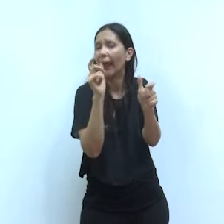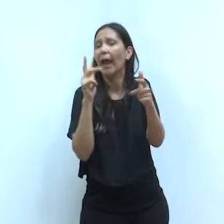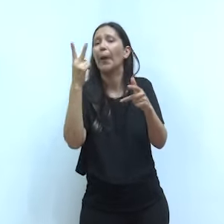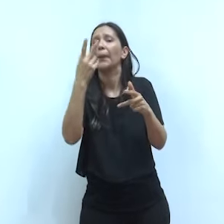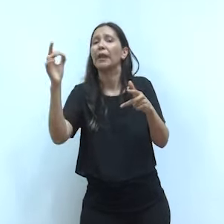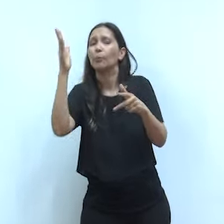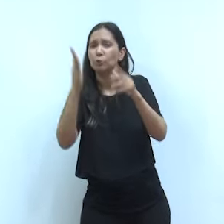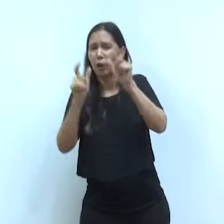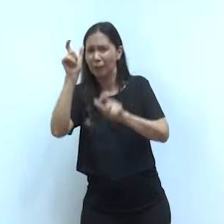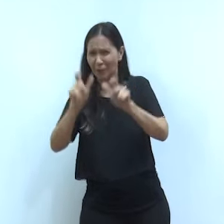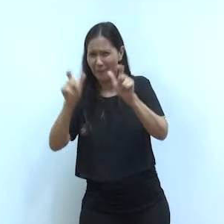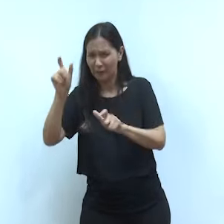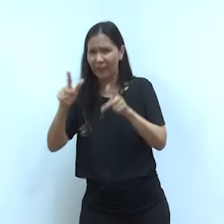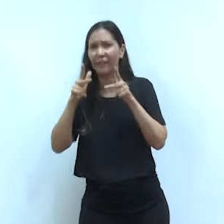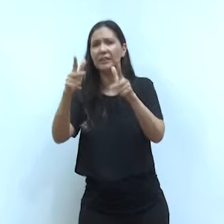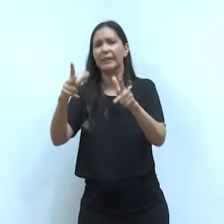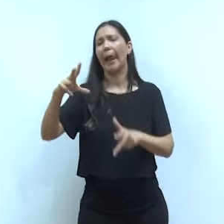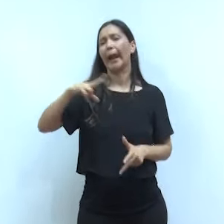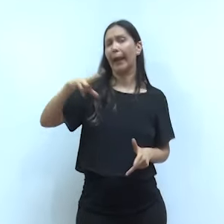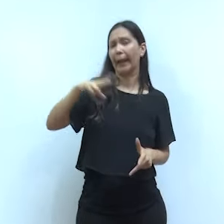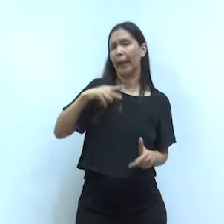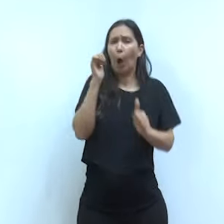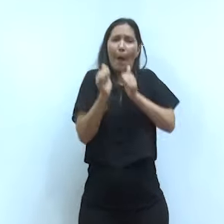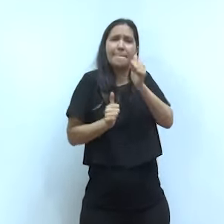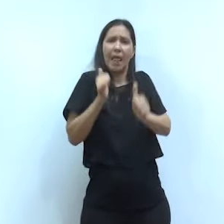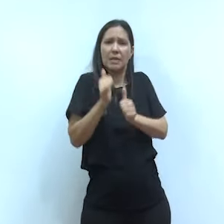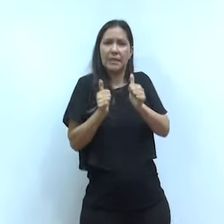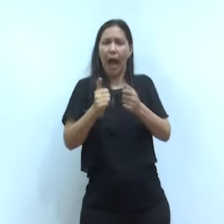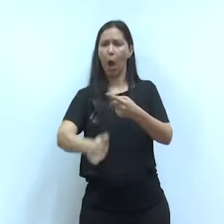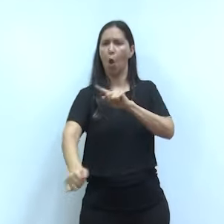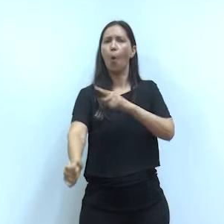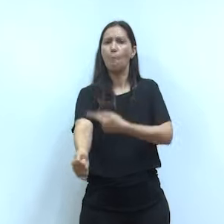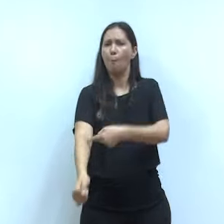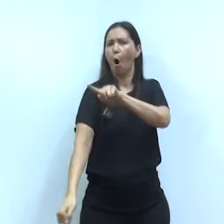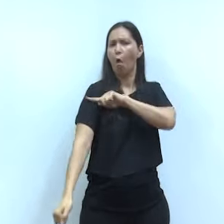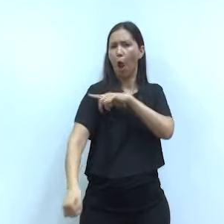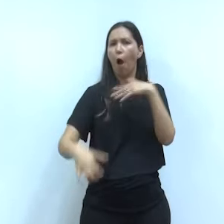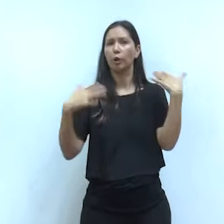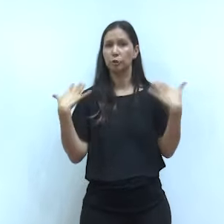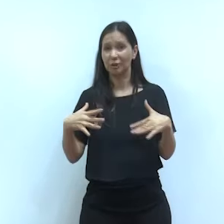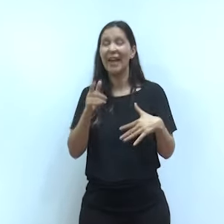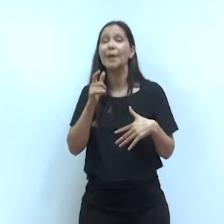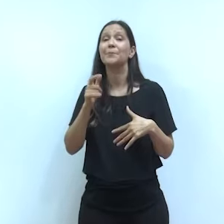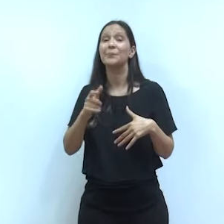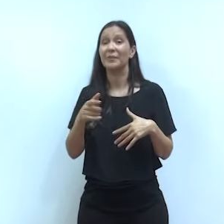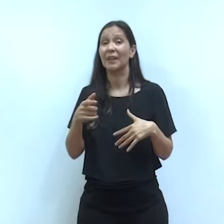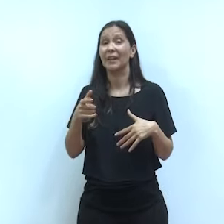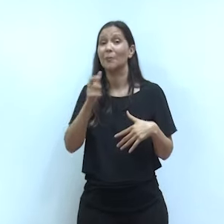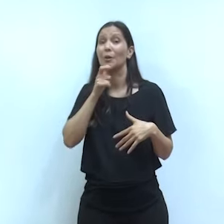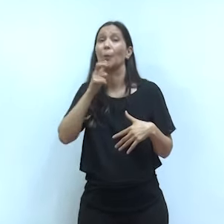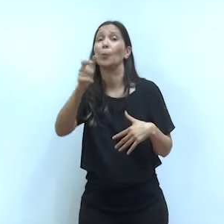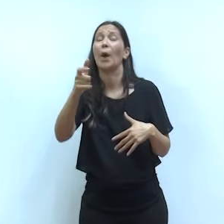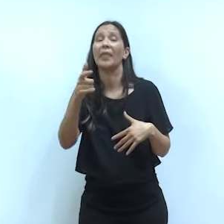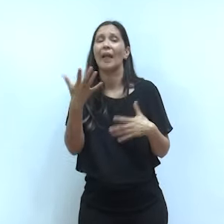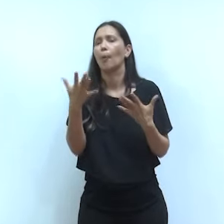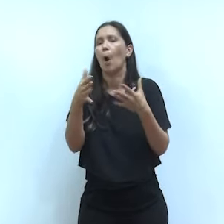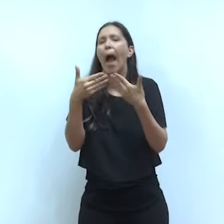empresarios los poderosos el círculo rojo era una respuesta abierta o ellos escribían qu había